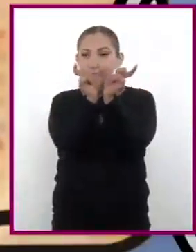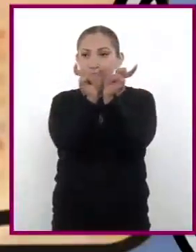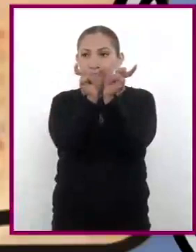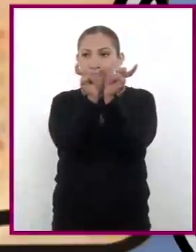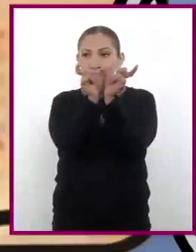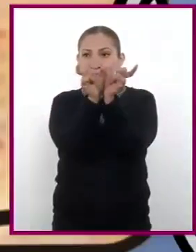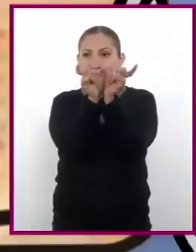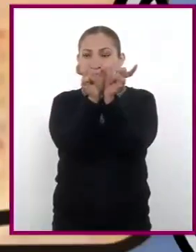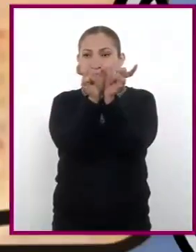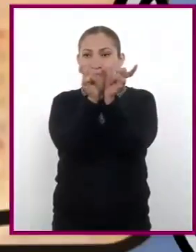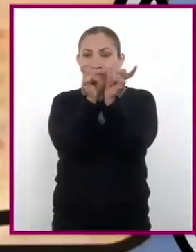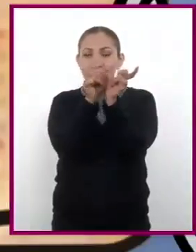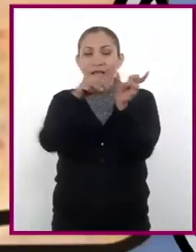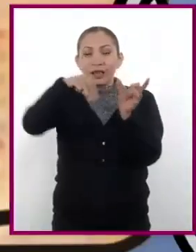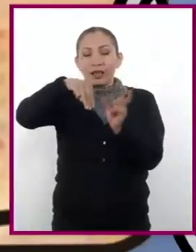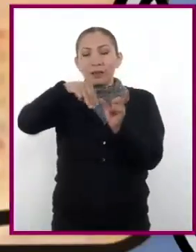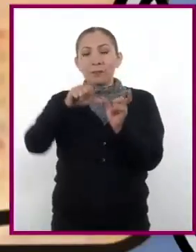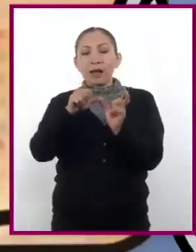tres,